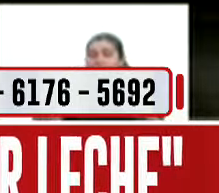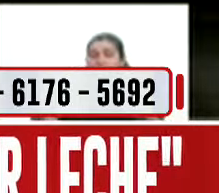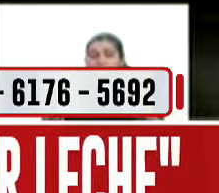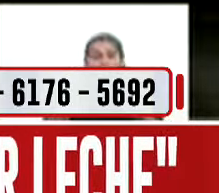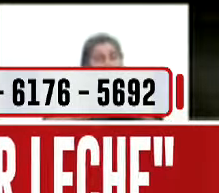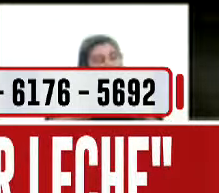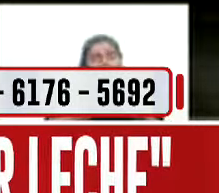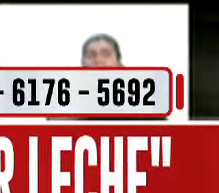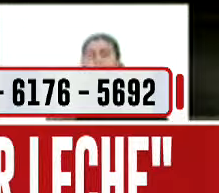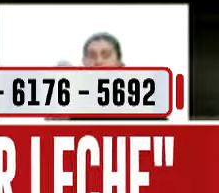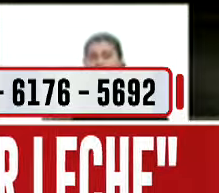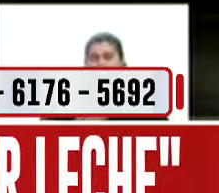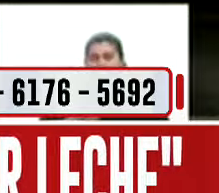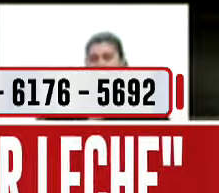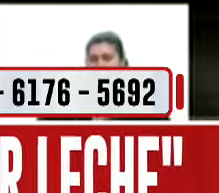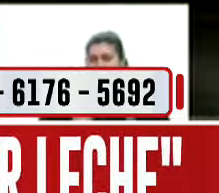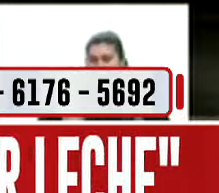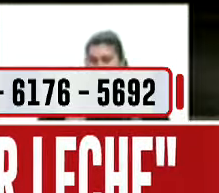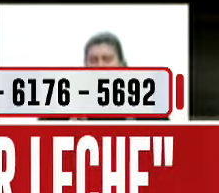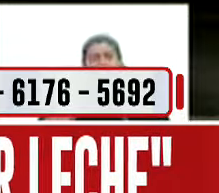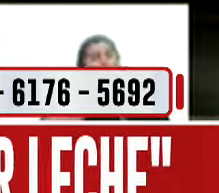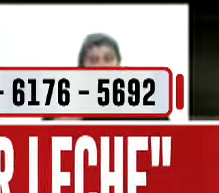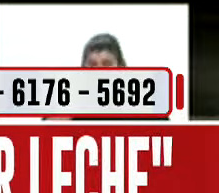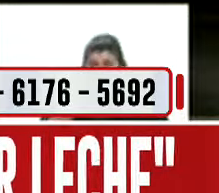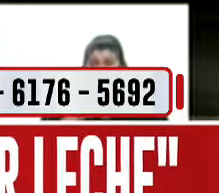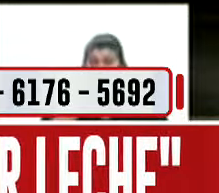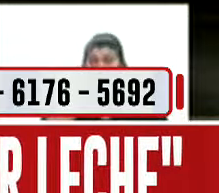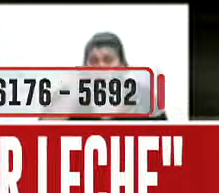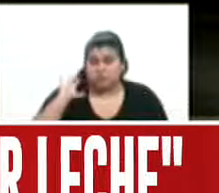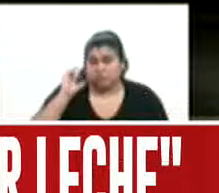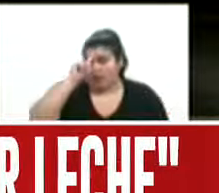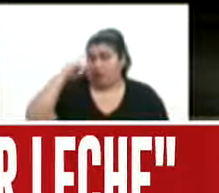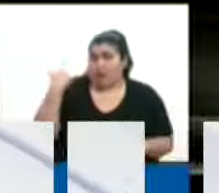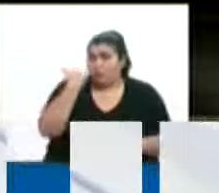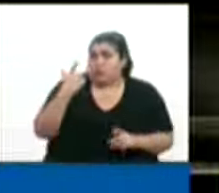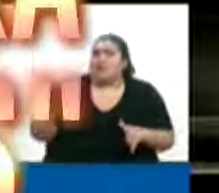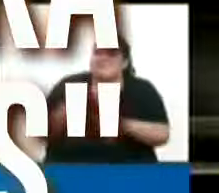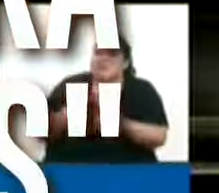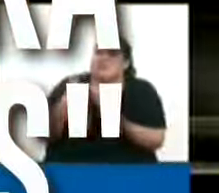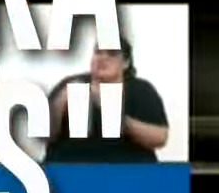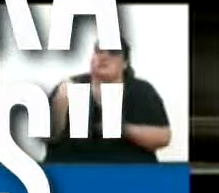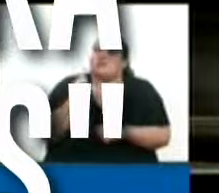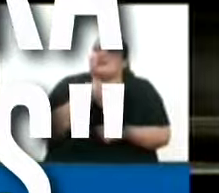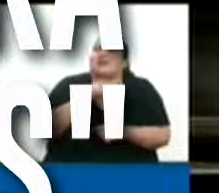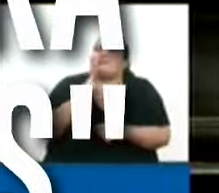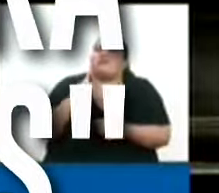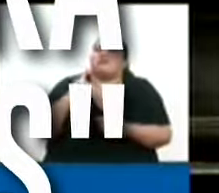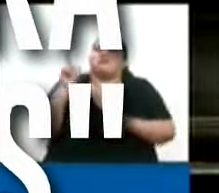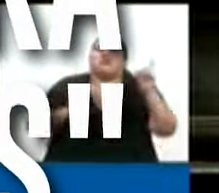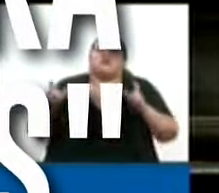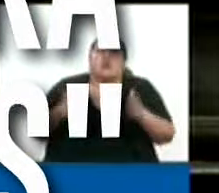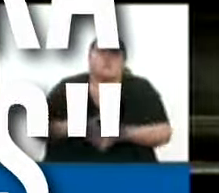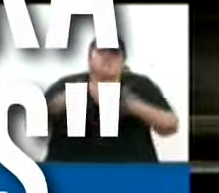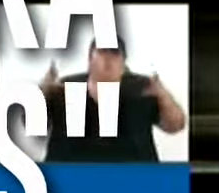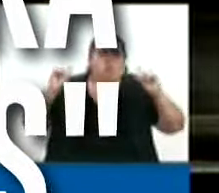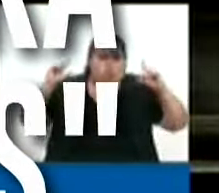páginas. ¿Sí? Porque es verdad, queremos todos un Estado más eficaz, queremos un Estado más chico, pero queremos que sea más